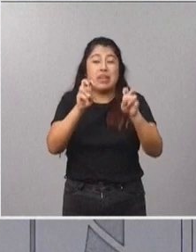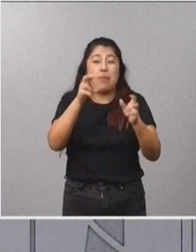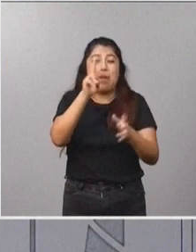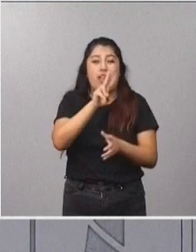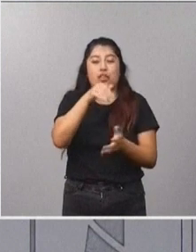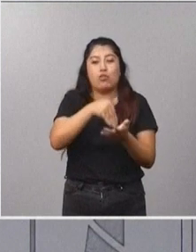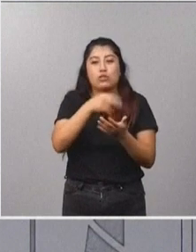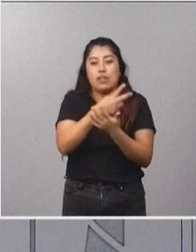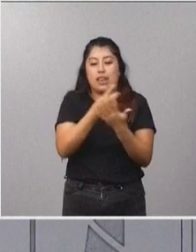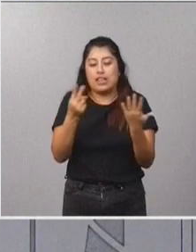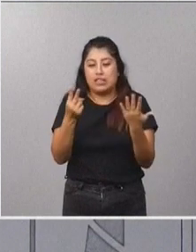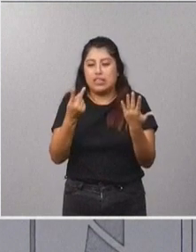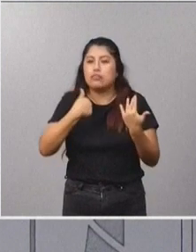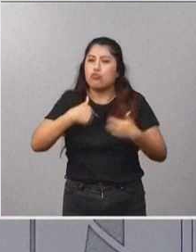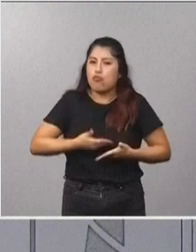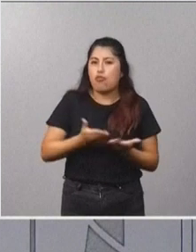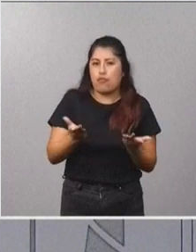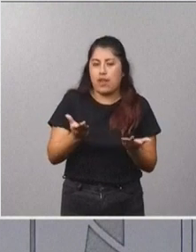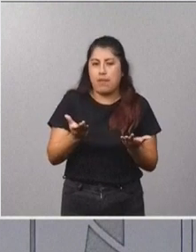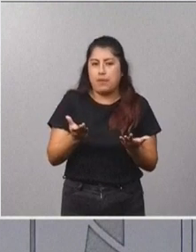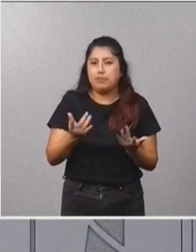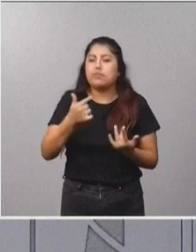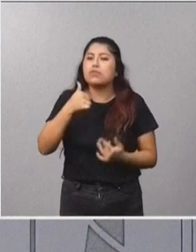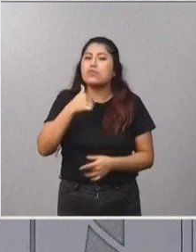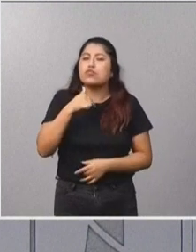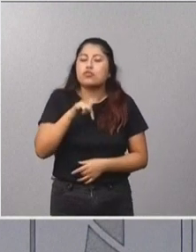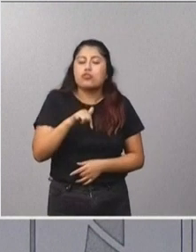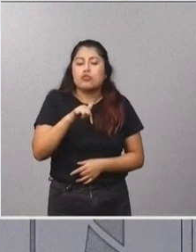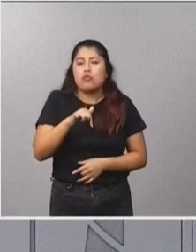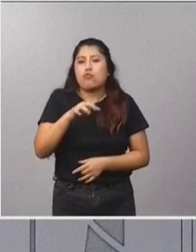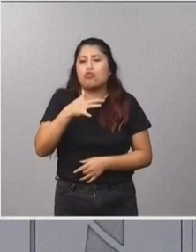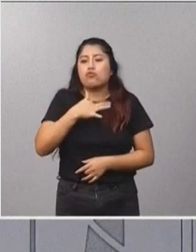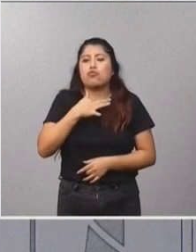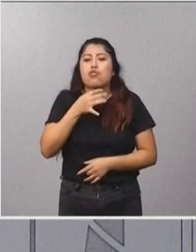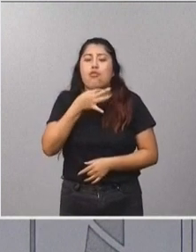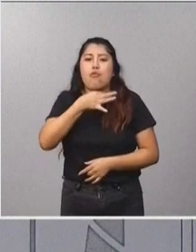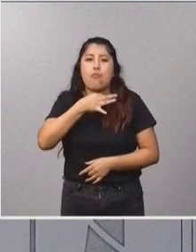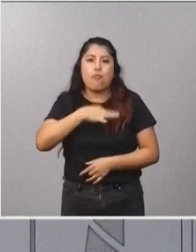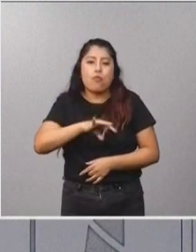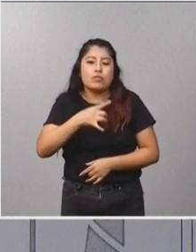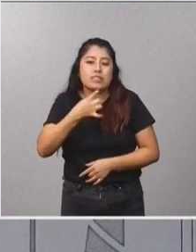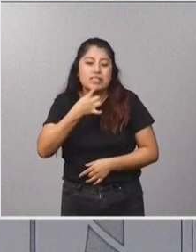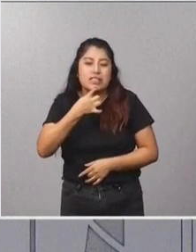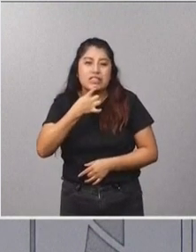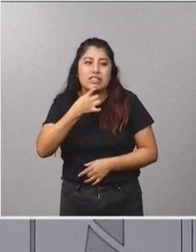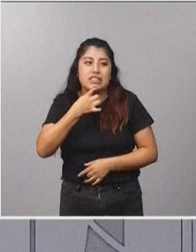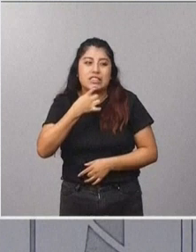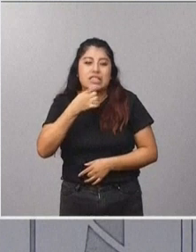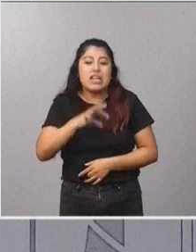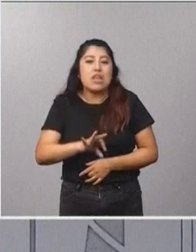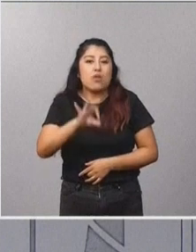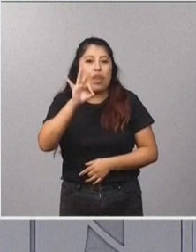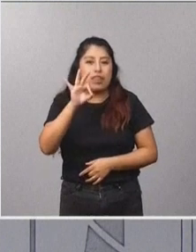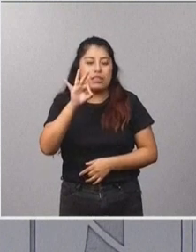entonces confiaba Hoy puedo constatar y es una convicción el que esa decisión